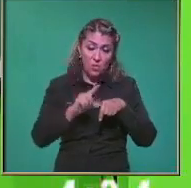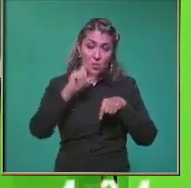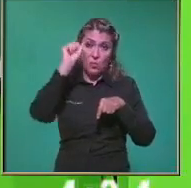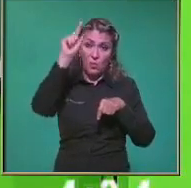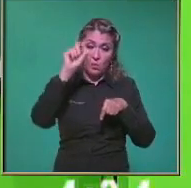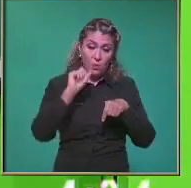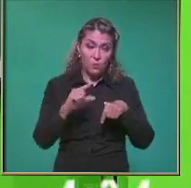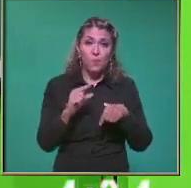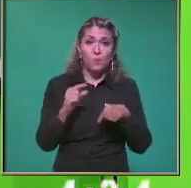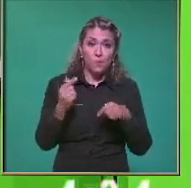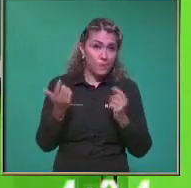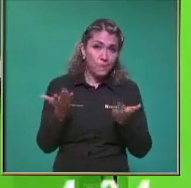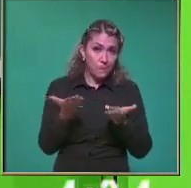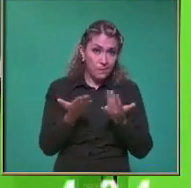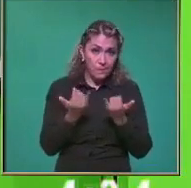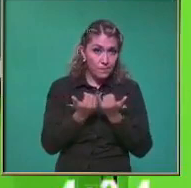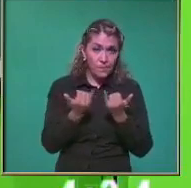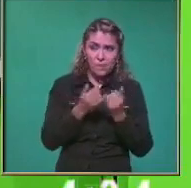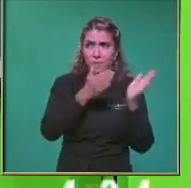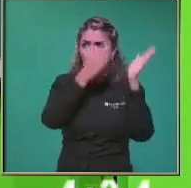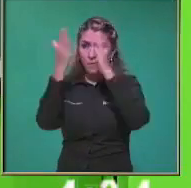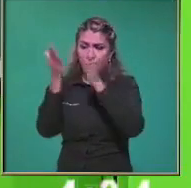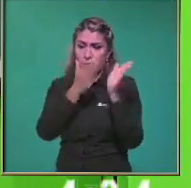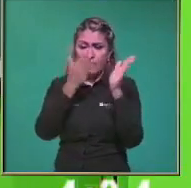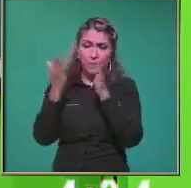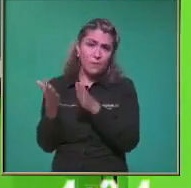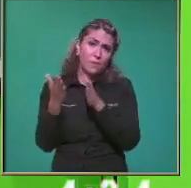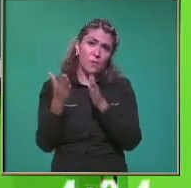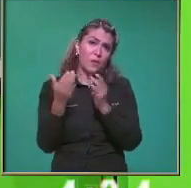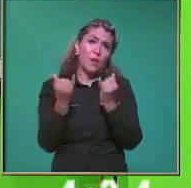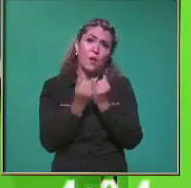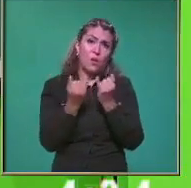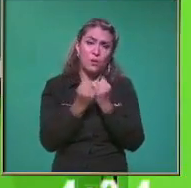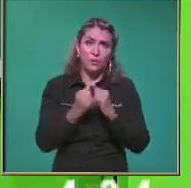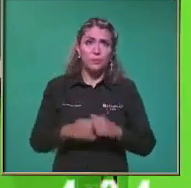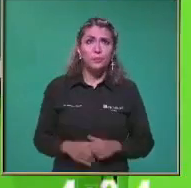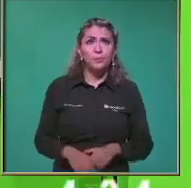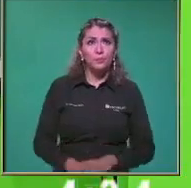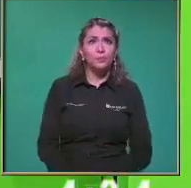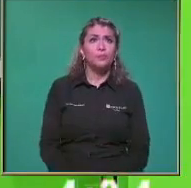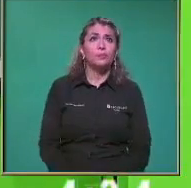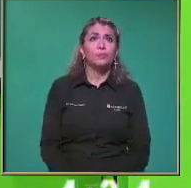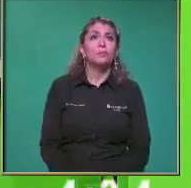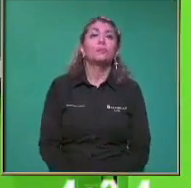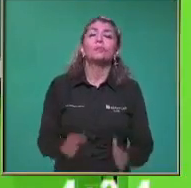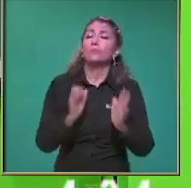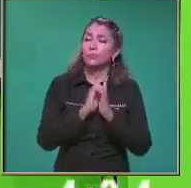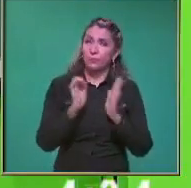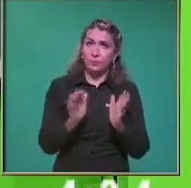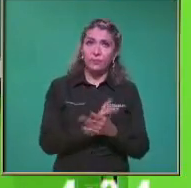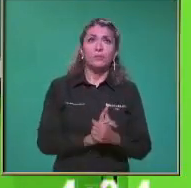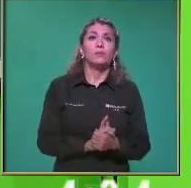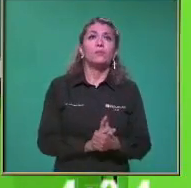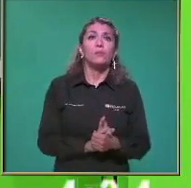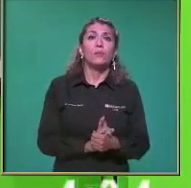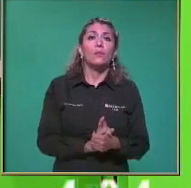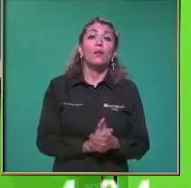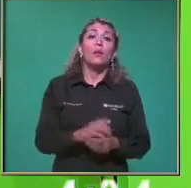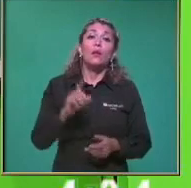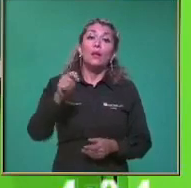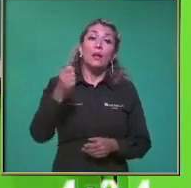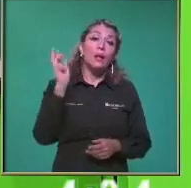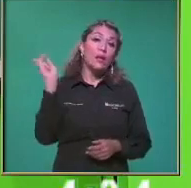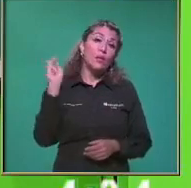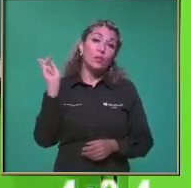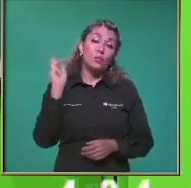tanto el numerador como el denominador, y con eso encuentro fracciones equivalentes. Muy bien. Entonces, aquí para los chicos de radio no lo